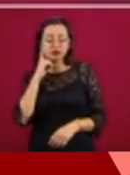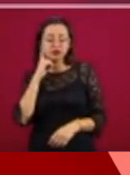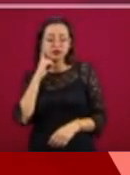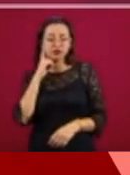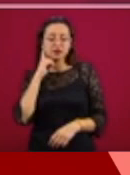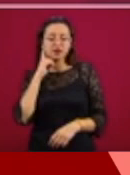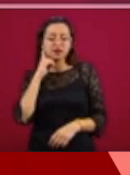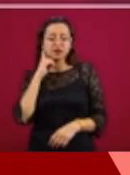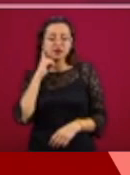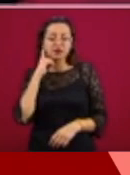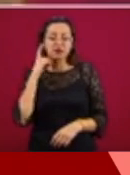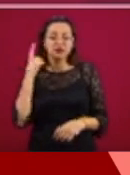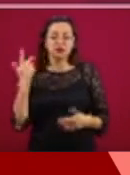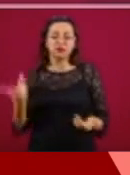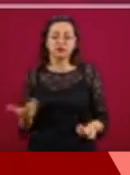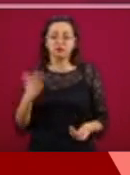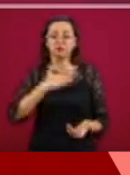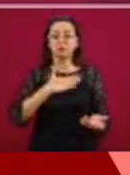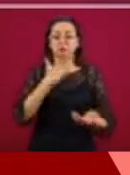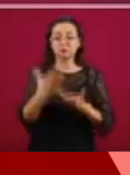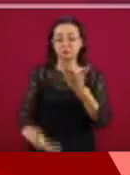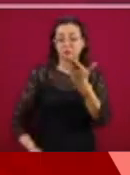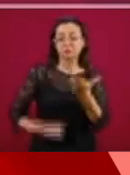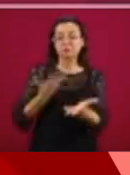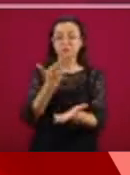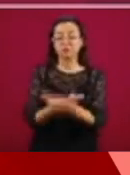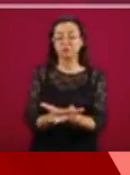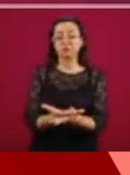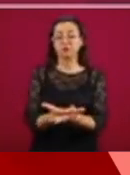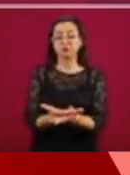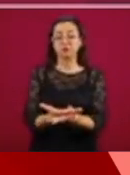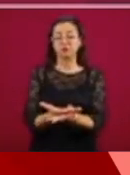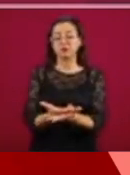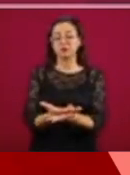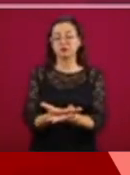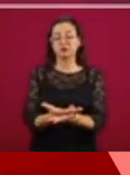de que rechazaron mi propuesta de adelantar